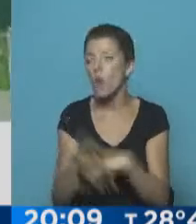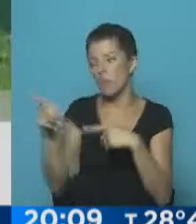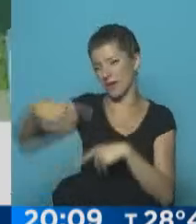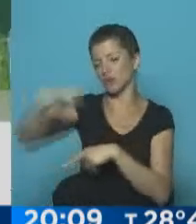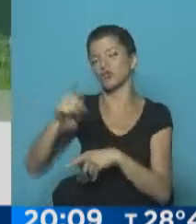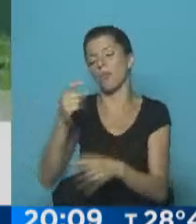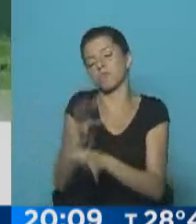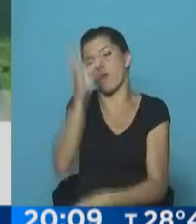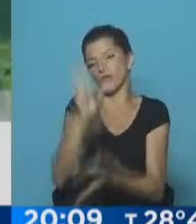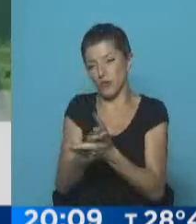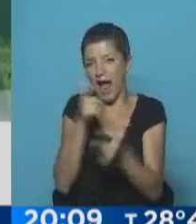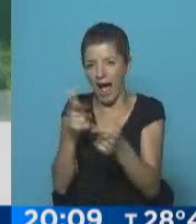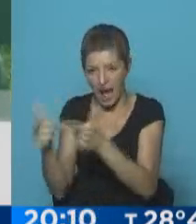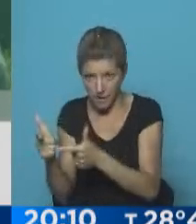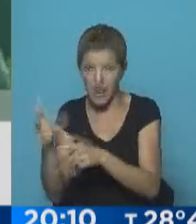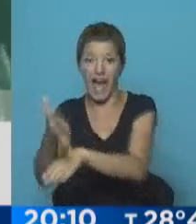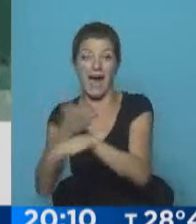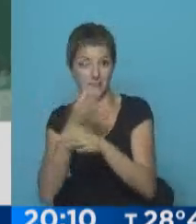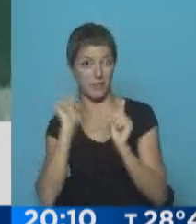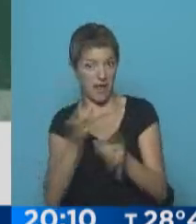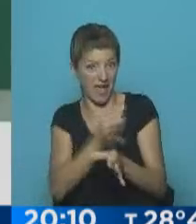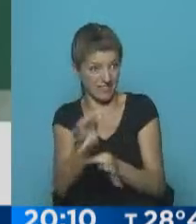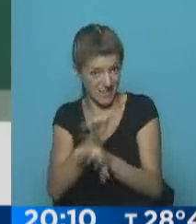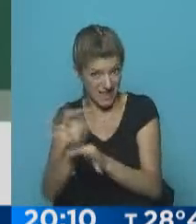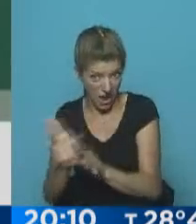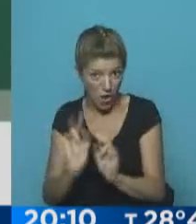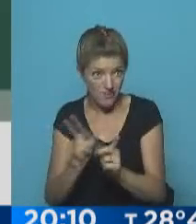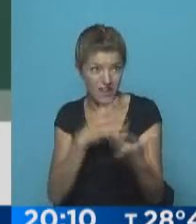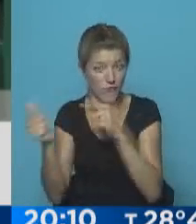en armas, han sido instructores también en este sentido.